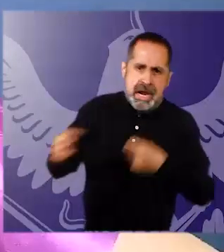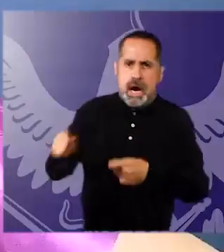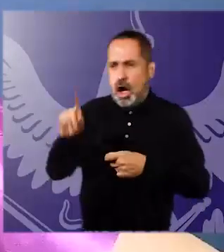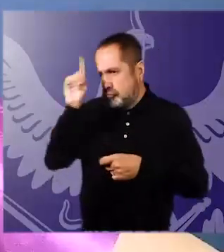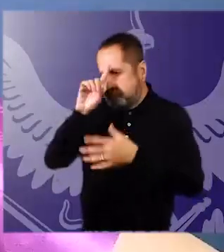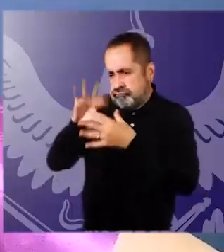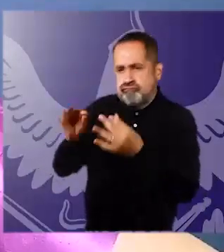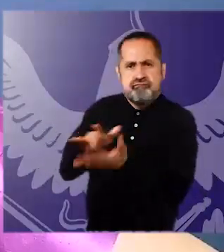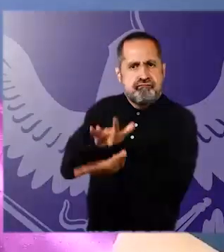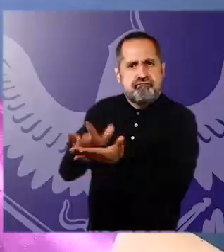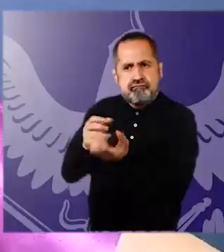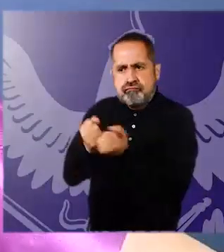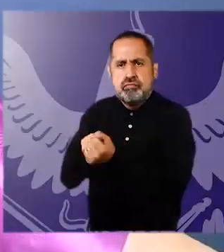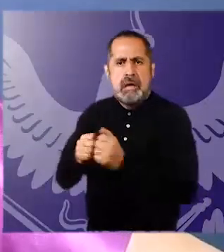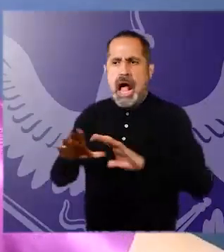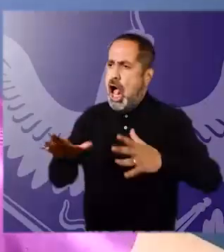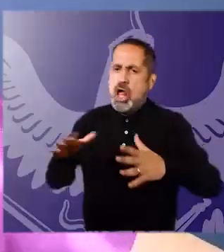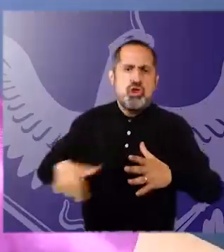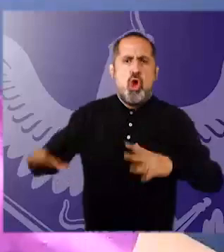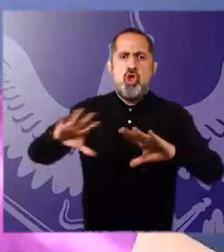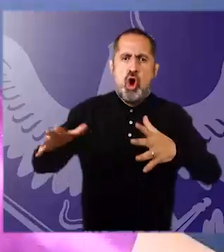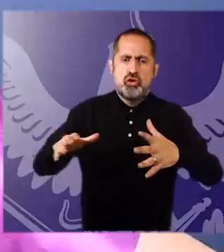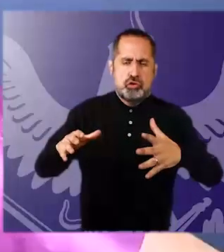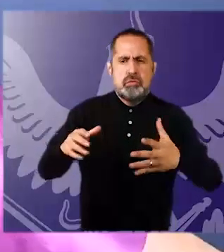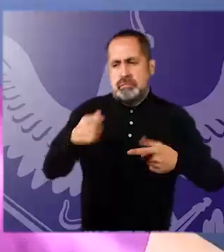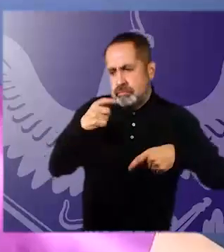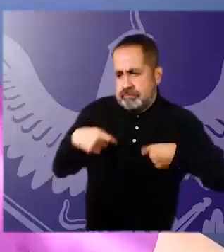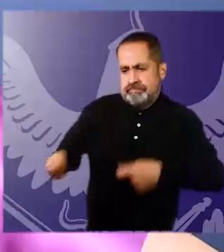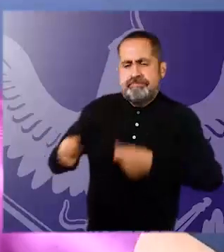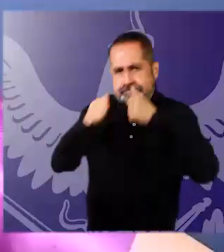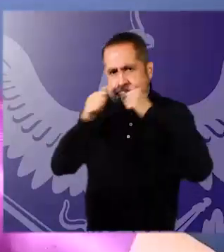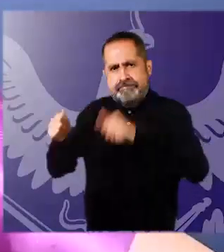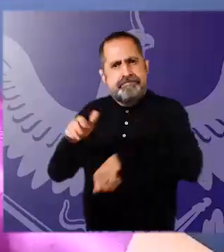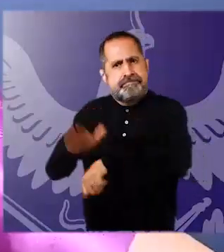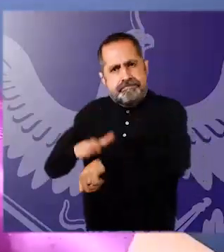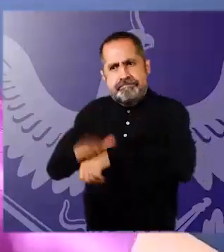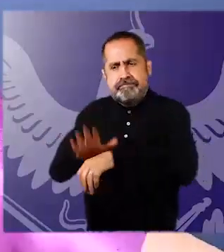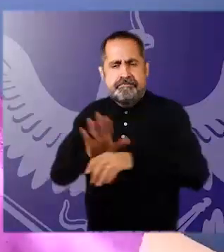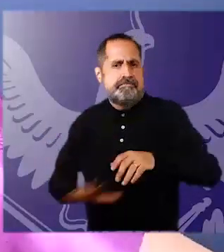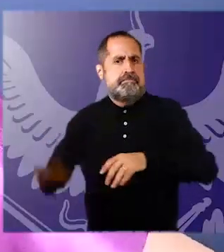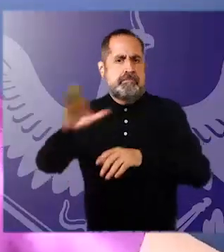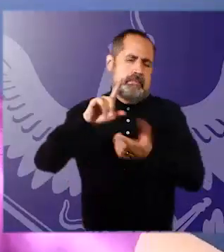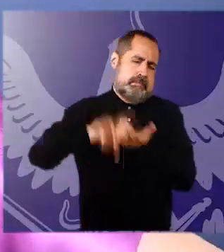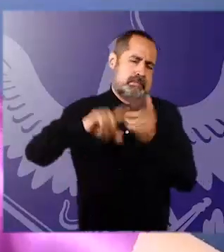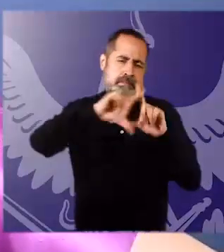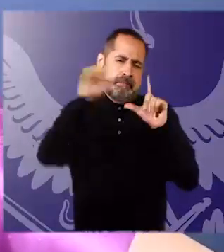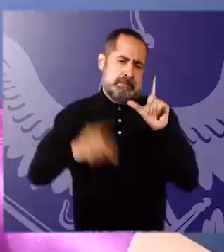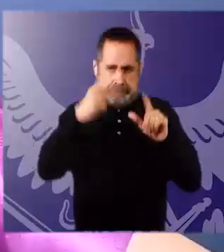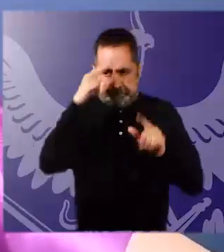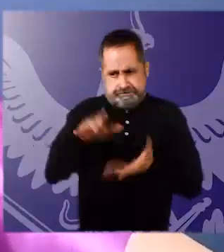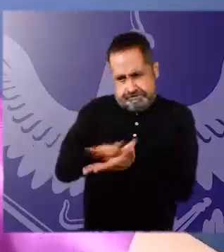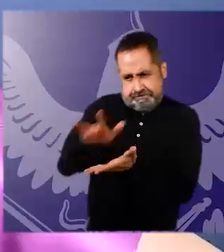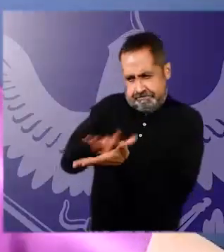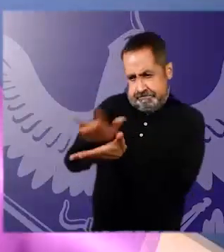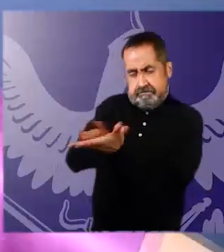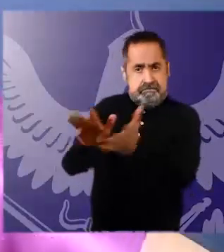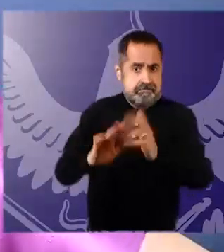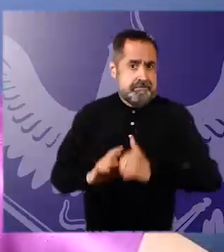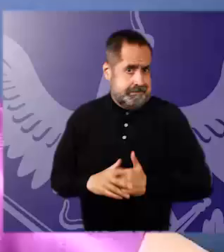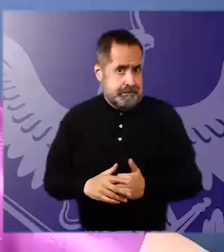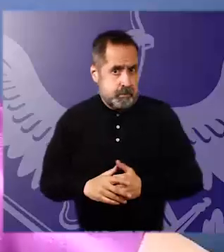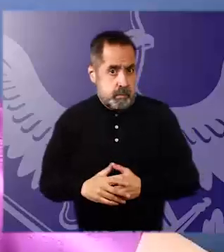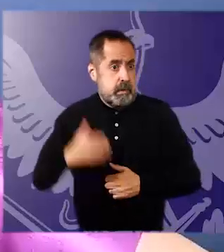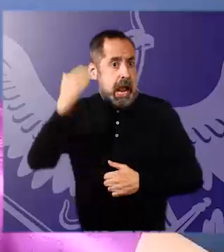efectividad en este impulso colectivo dentro de territorios específicos.